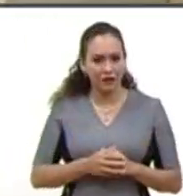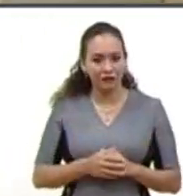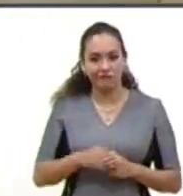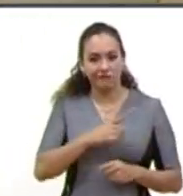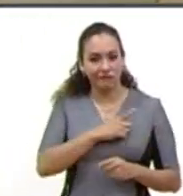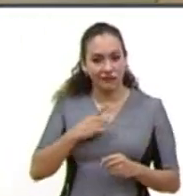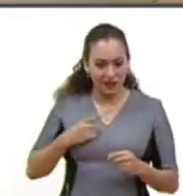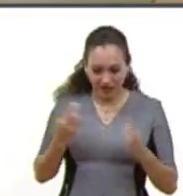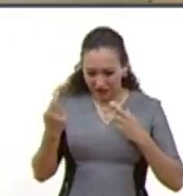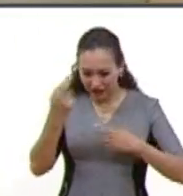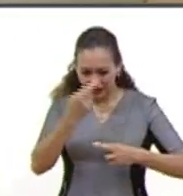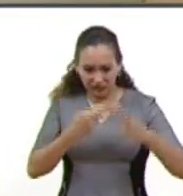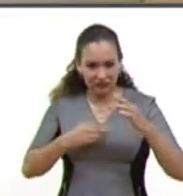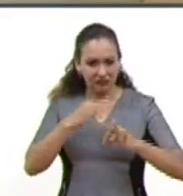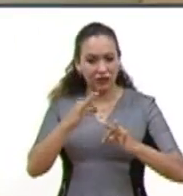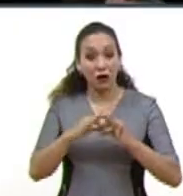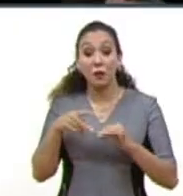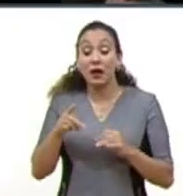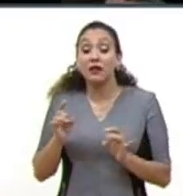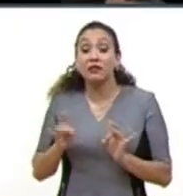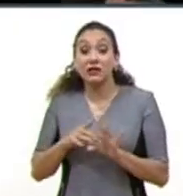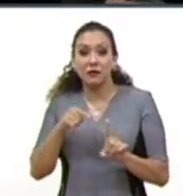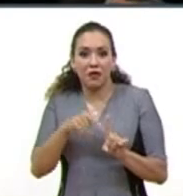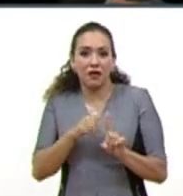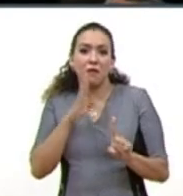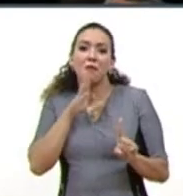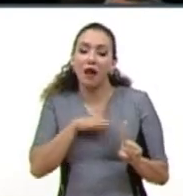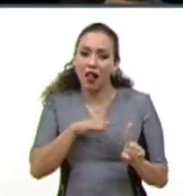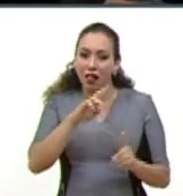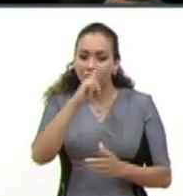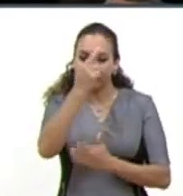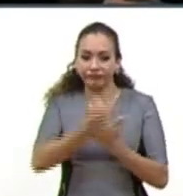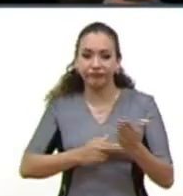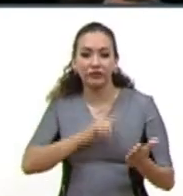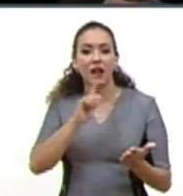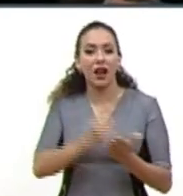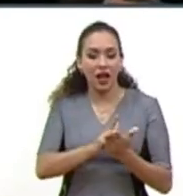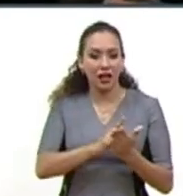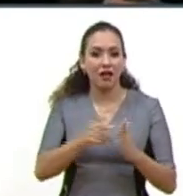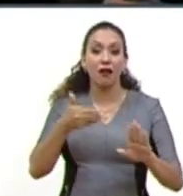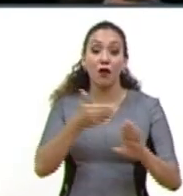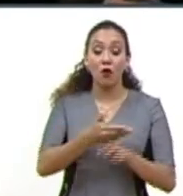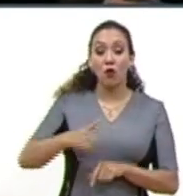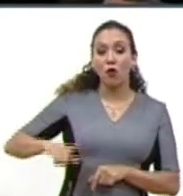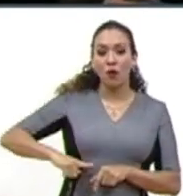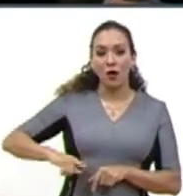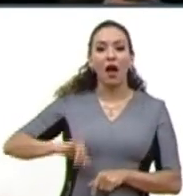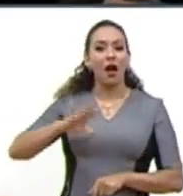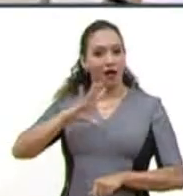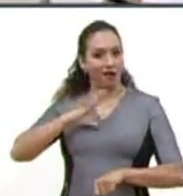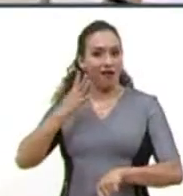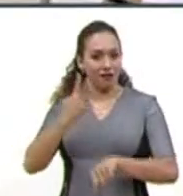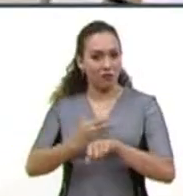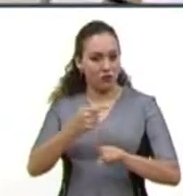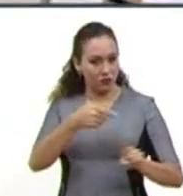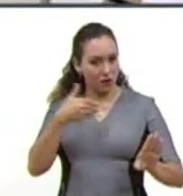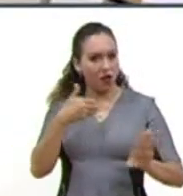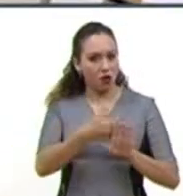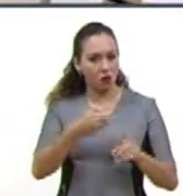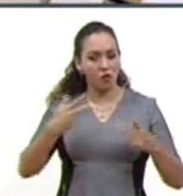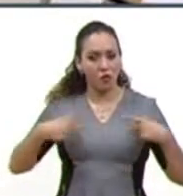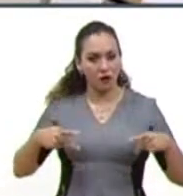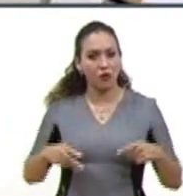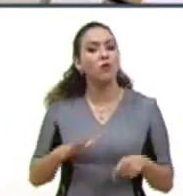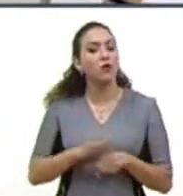sea sancionada penal o administrativamente por su responsabilidad contra el Estado y porque ya existe un sistema de responsabilidades